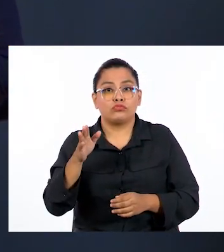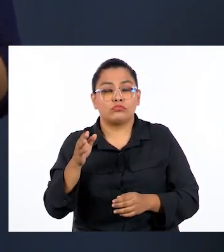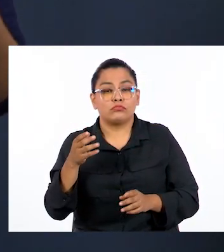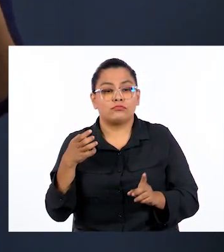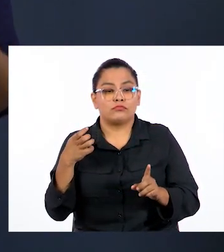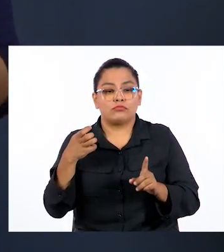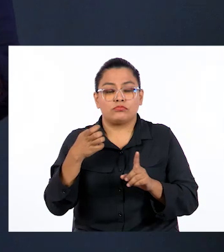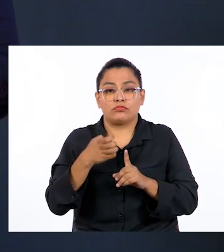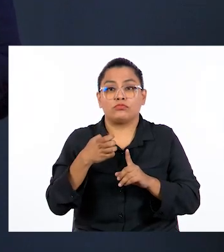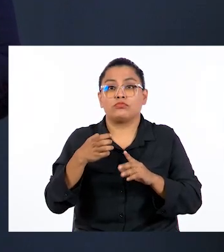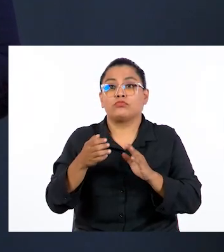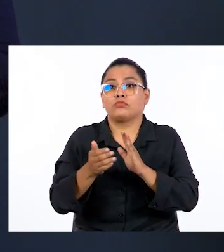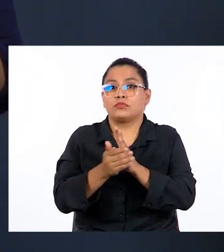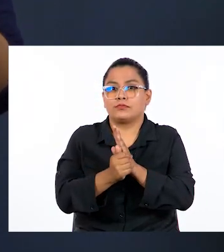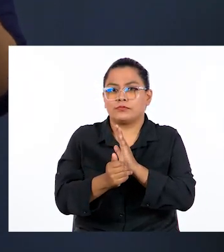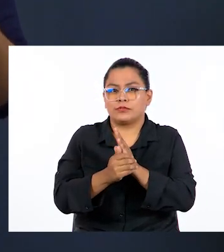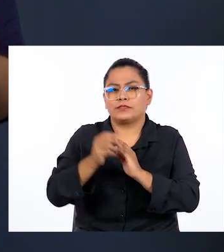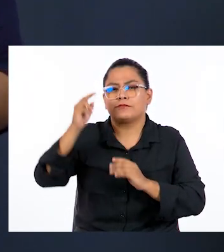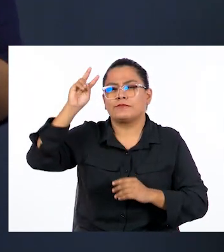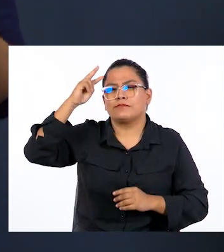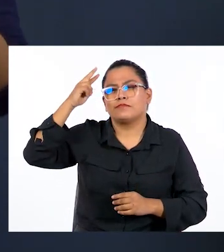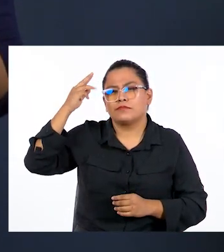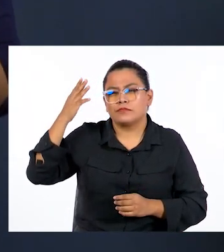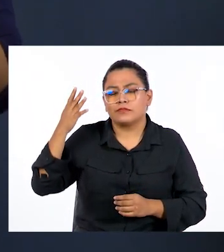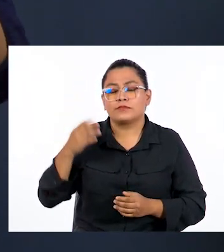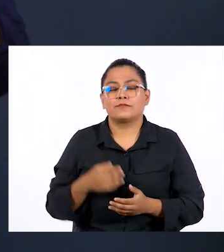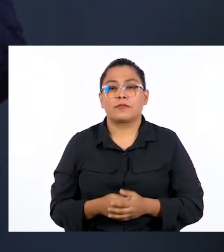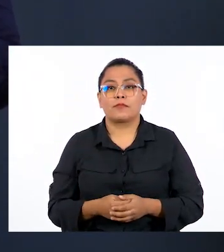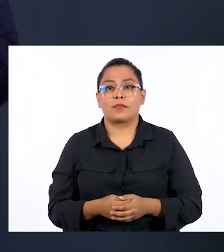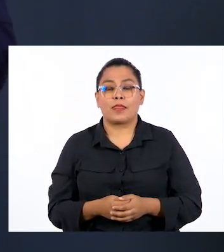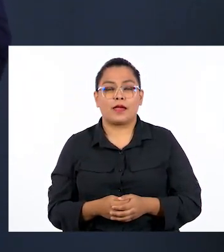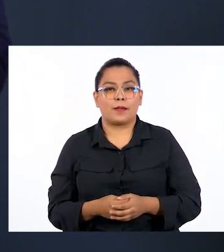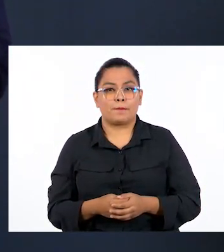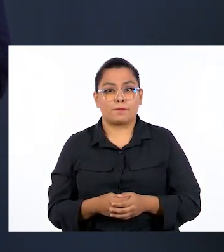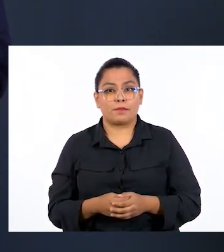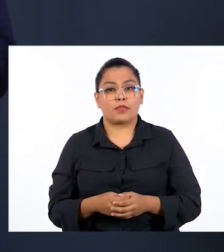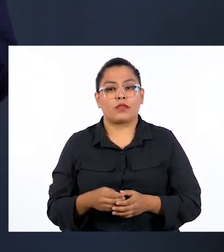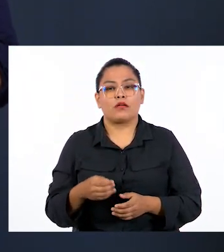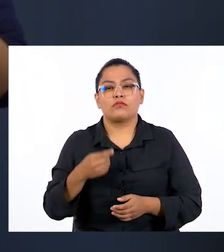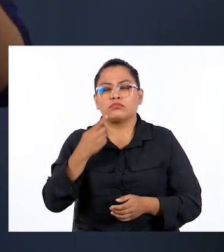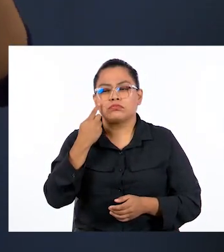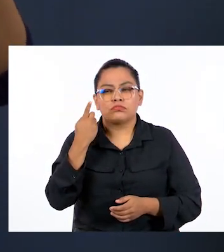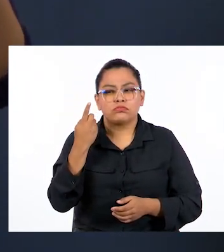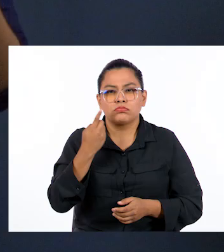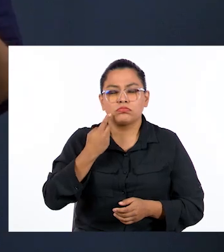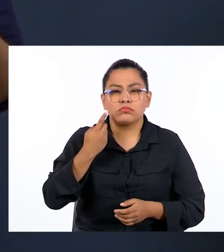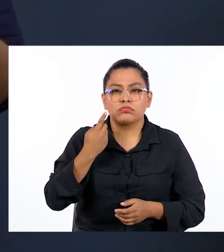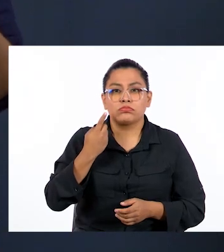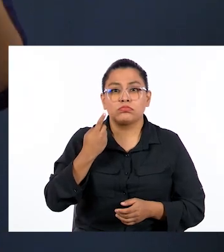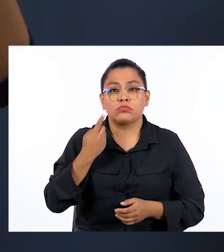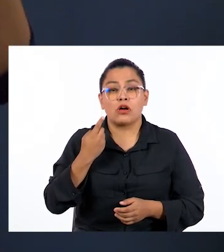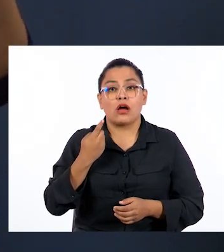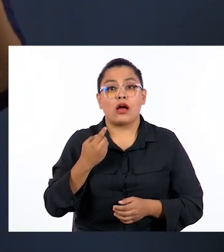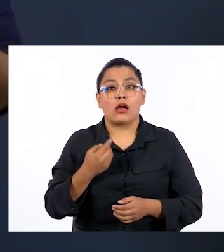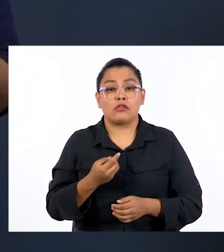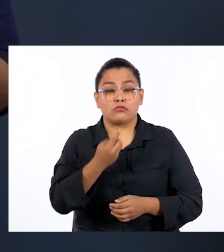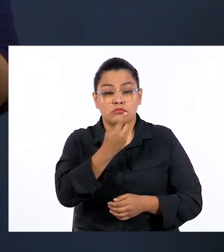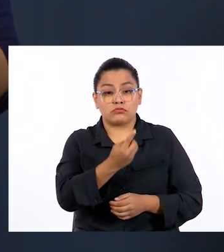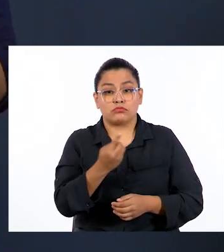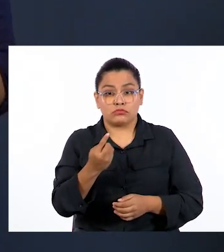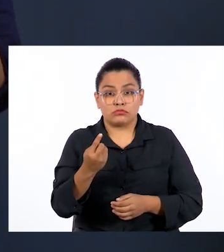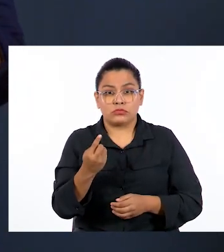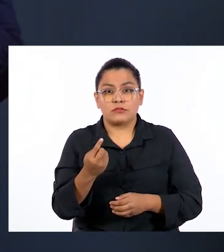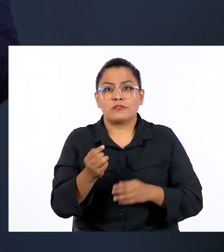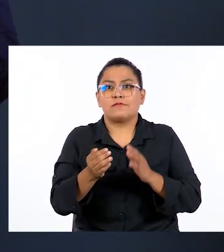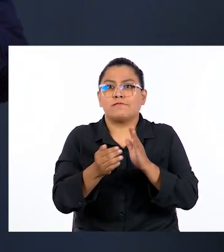a saber en qué consiste. El enfoque por competencia busca hacer que el ciudadano sea competente